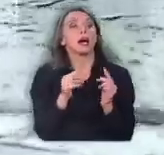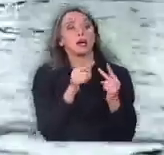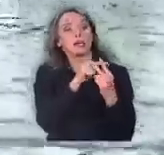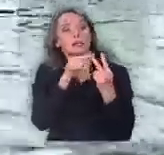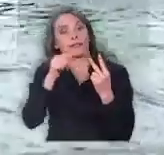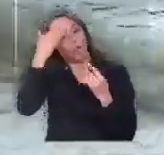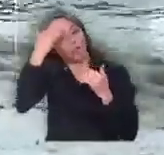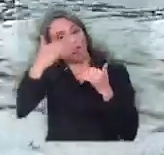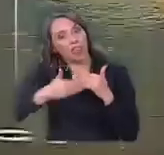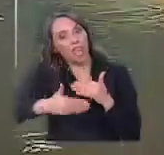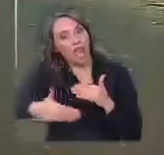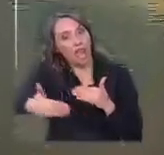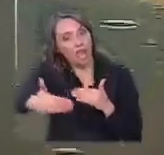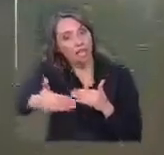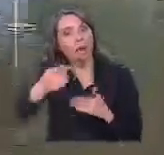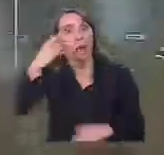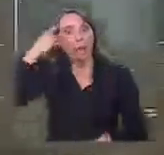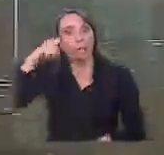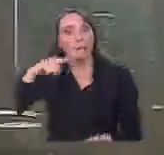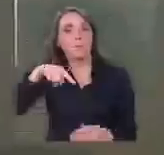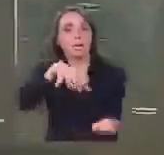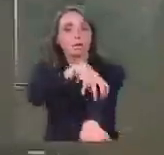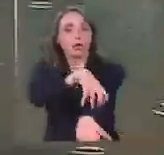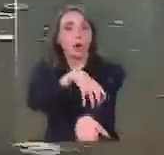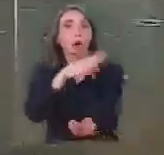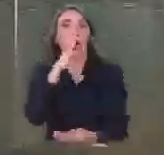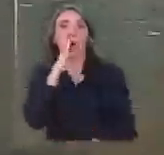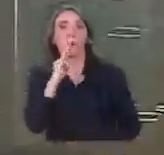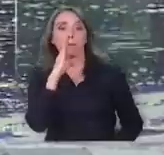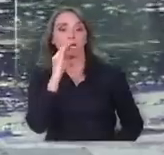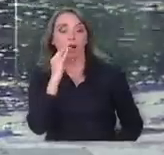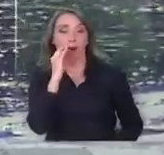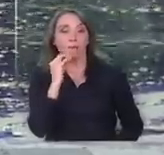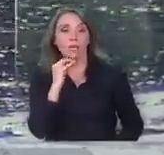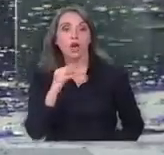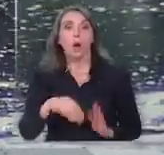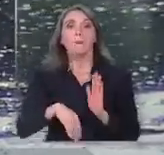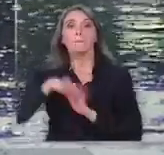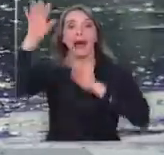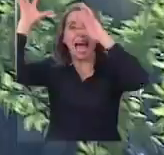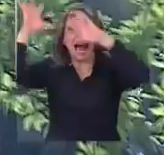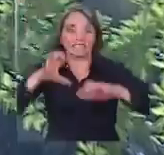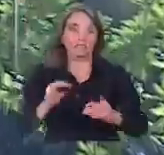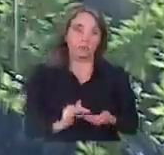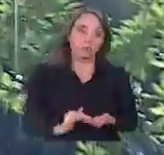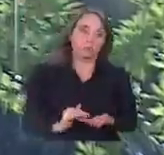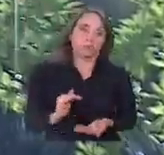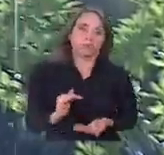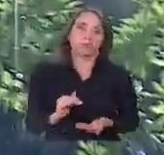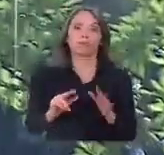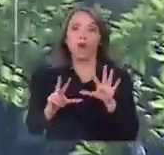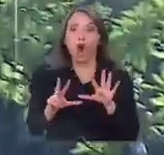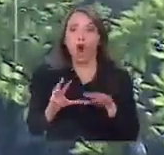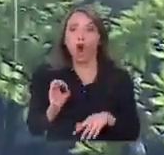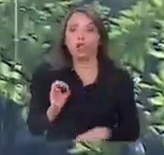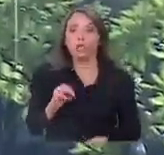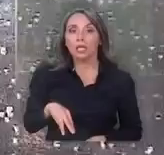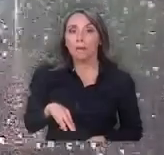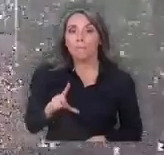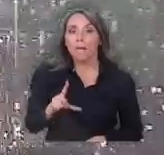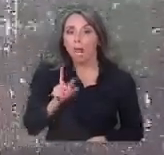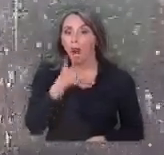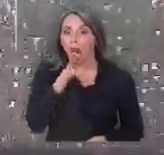días. Pero en la región del Biobío podría ser aún más. Hasta 80 milímetros de